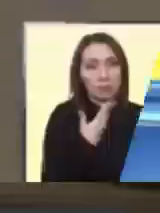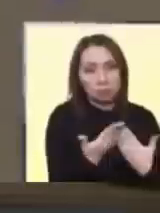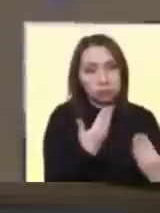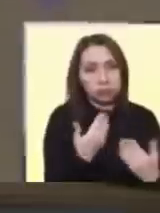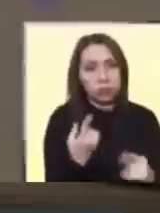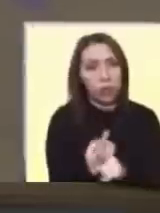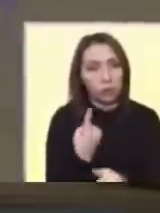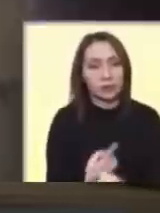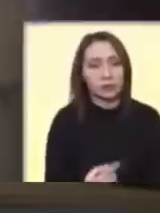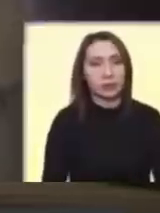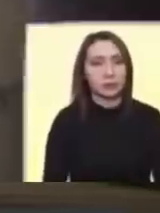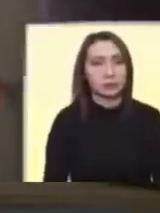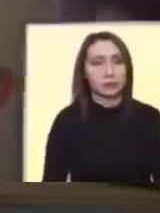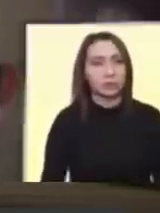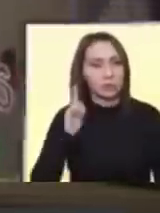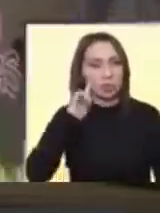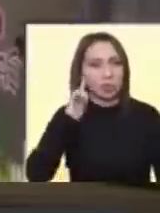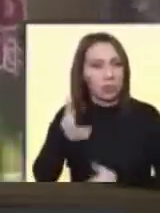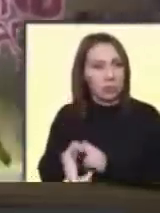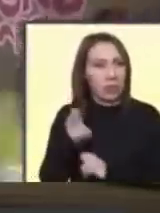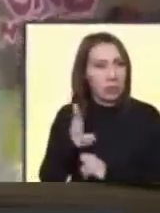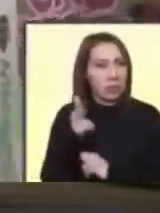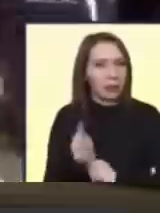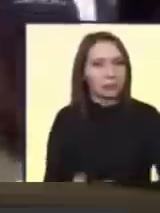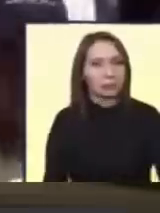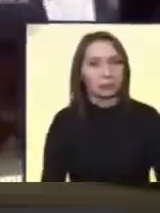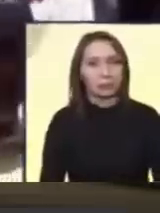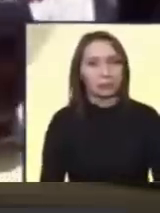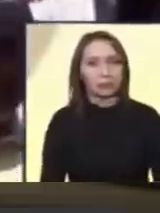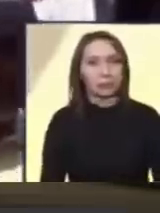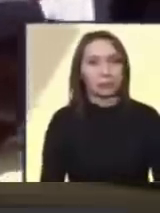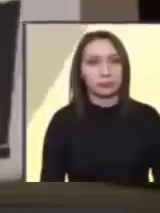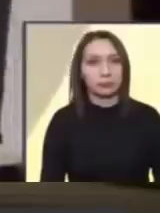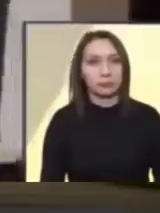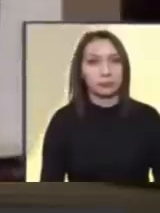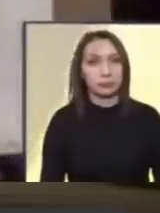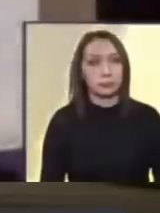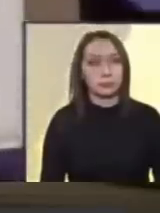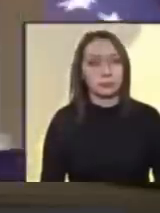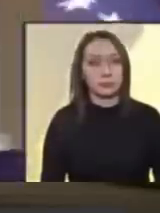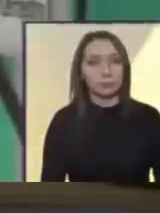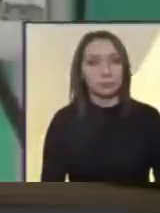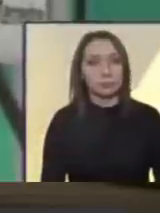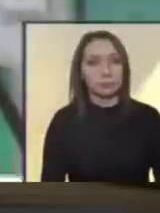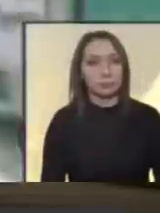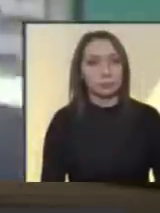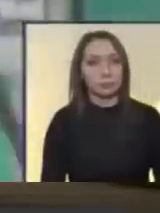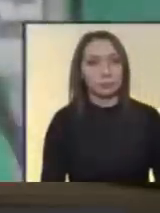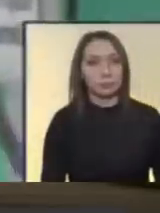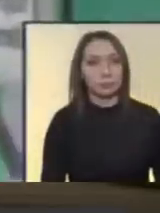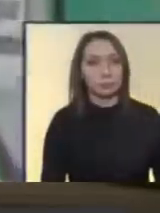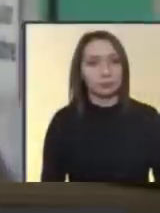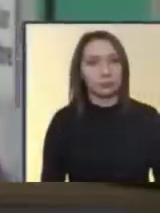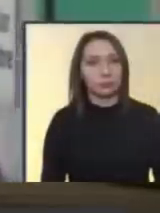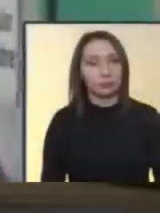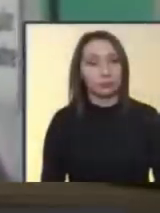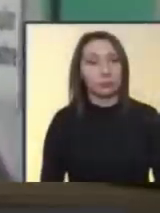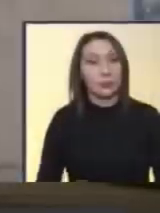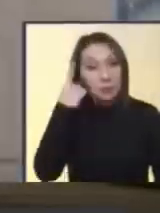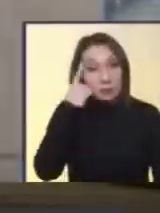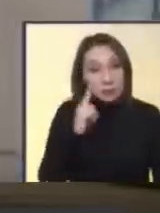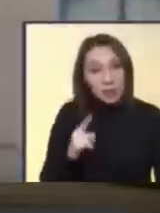diplomática, según afirmó Osmary Hernández. La administración Trump de Estados Unidos no lo reconoce como el presidente de